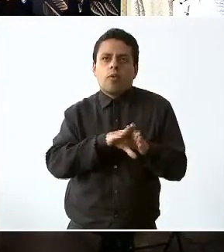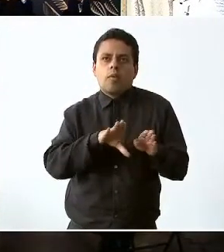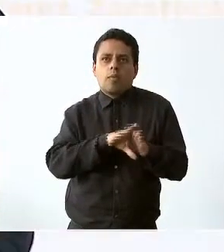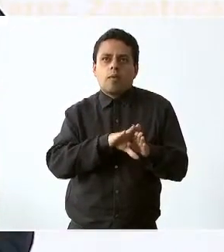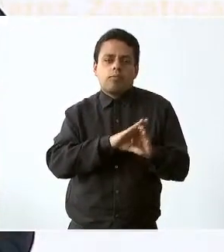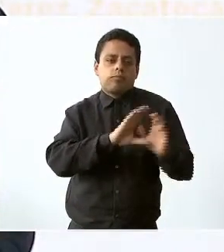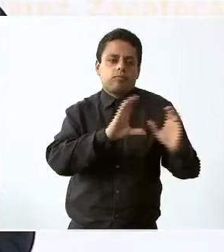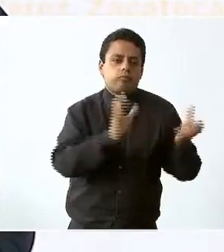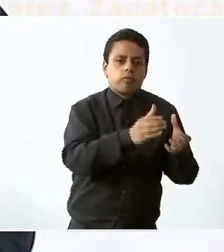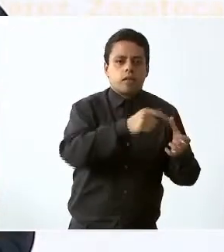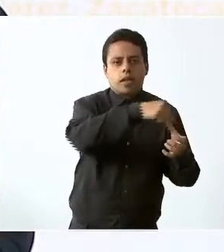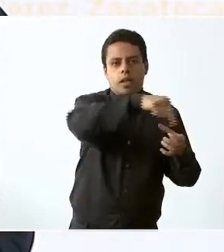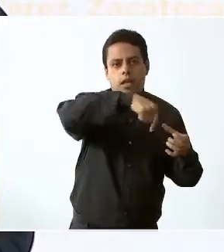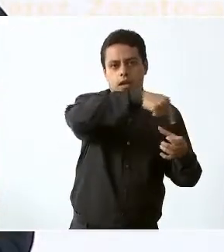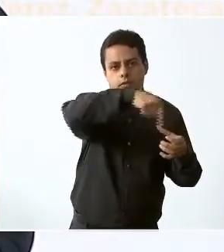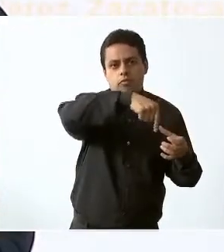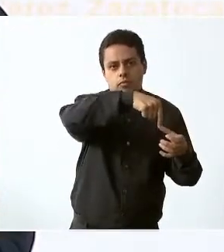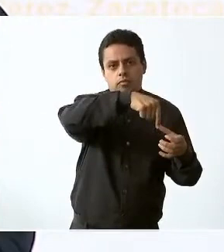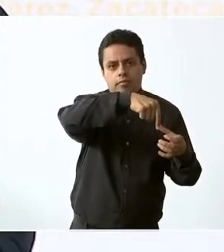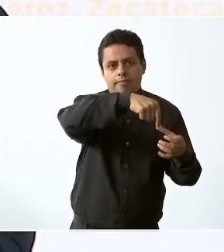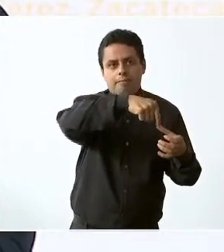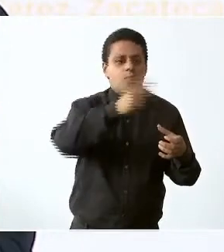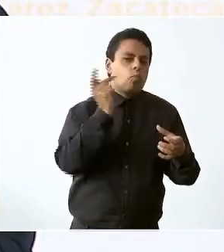agrupamiento conservador,